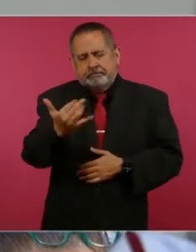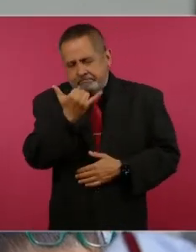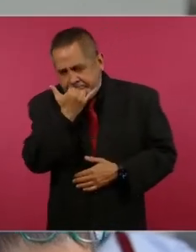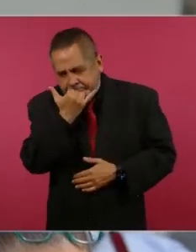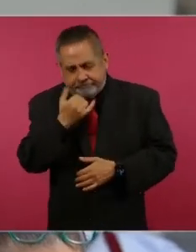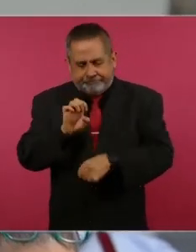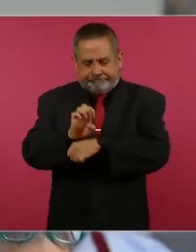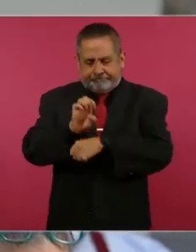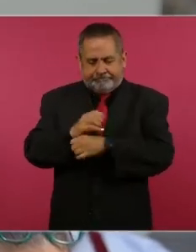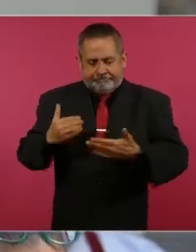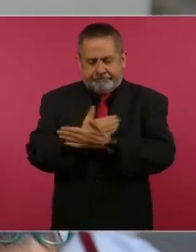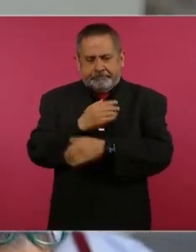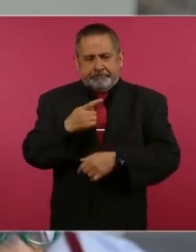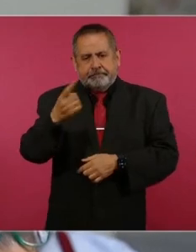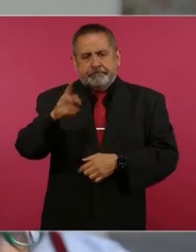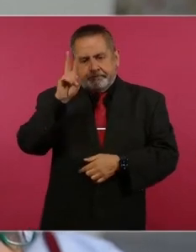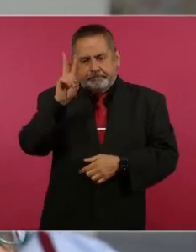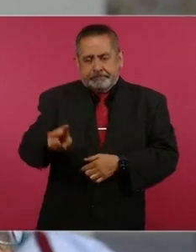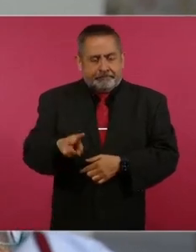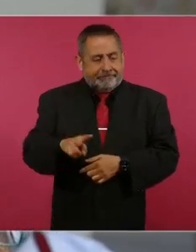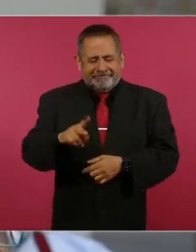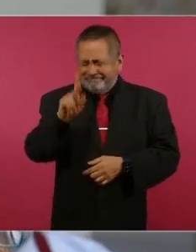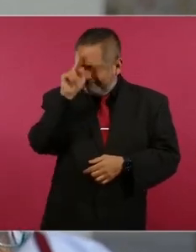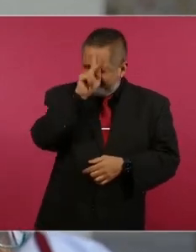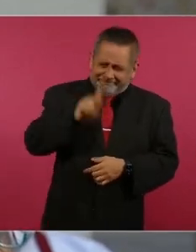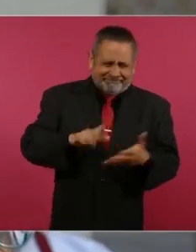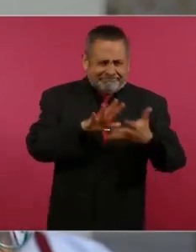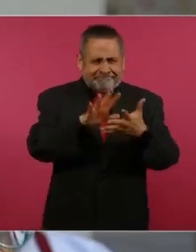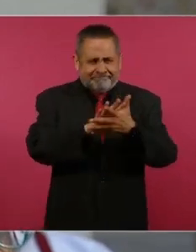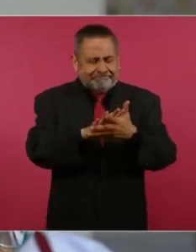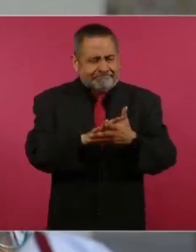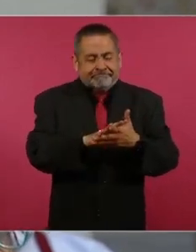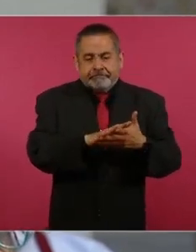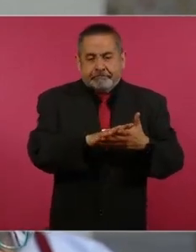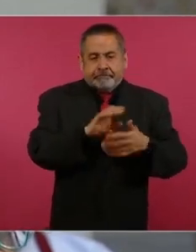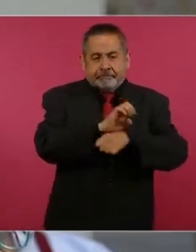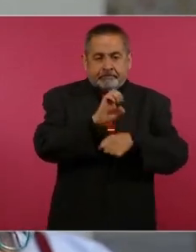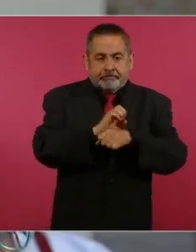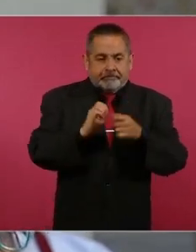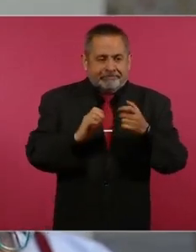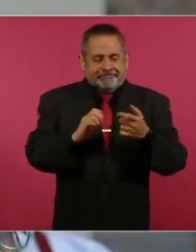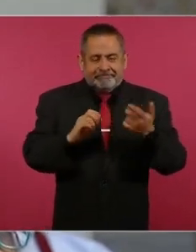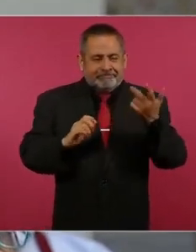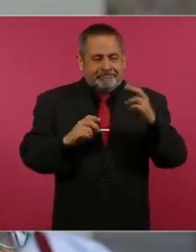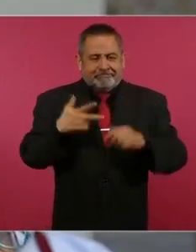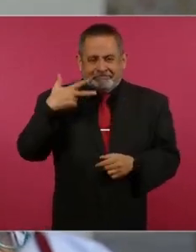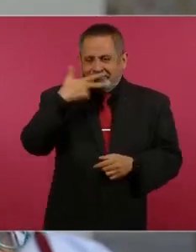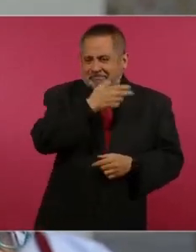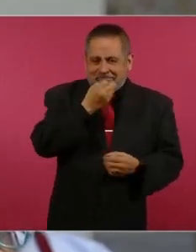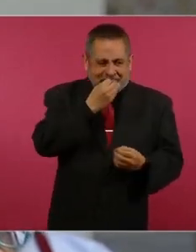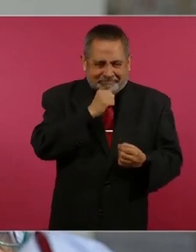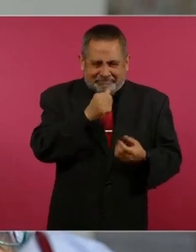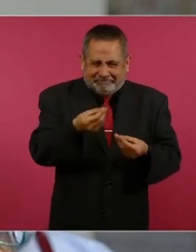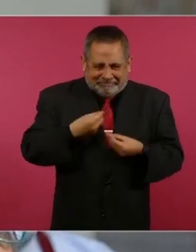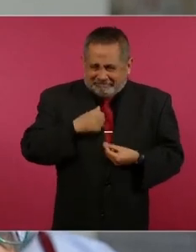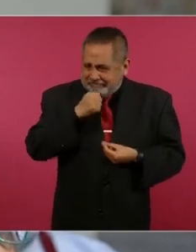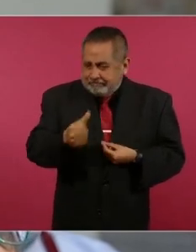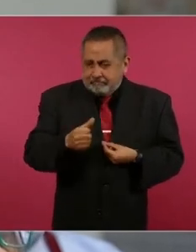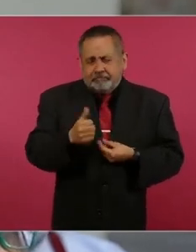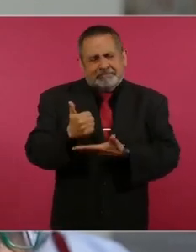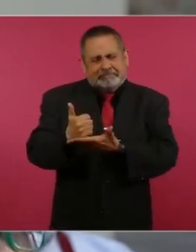ecuatoriano. Estoy en la peor prisión de Ecuador y en huelga de hambre. Ayúdeme. Aquí hay una persecución